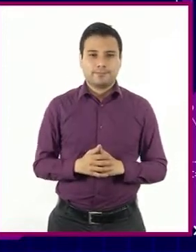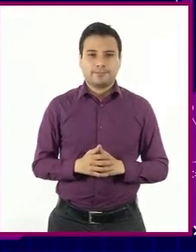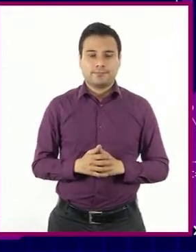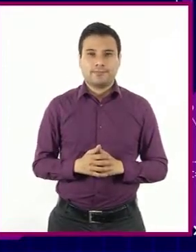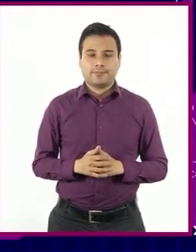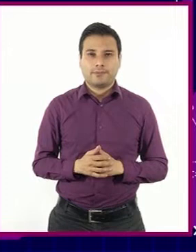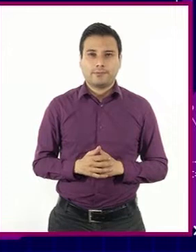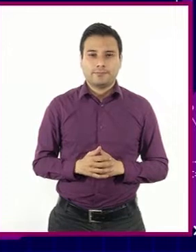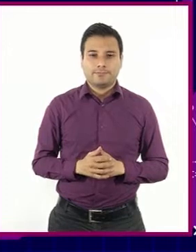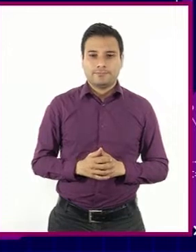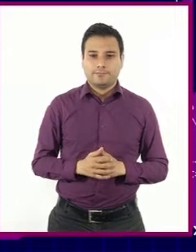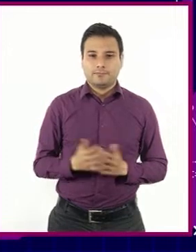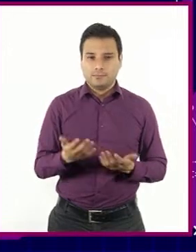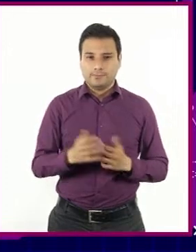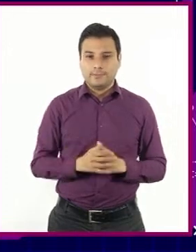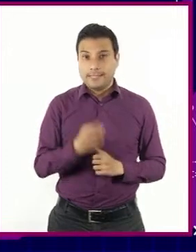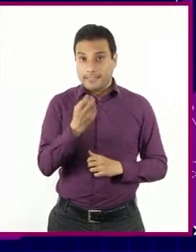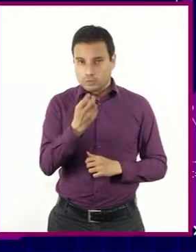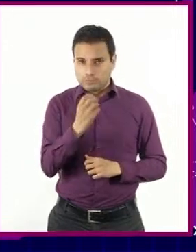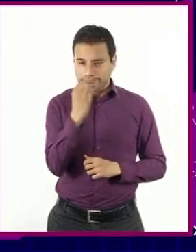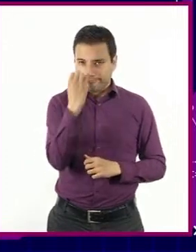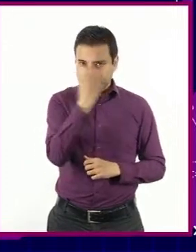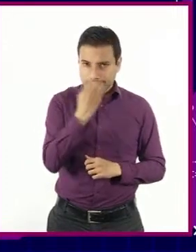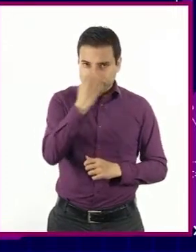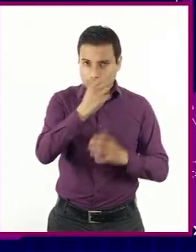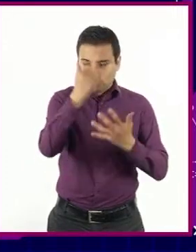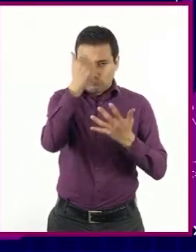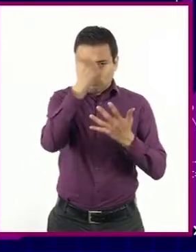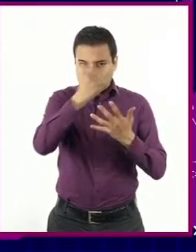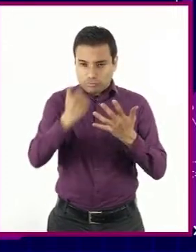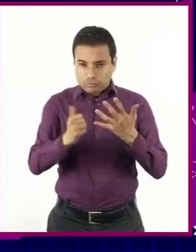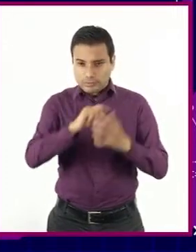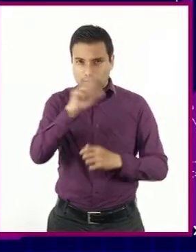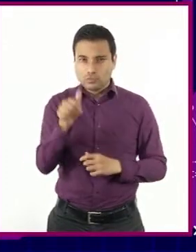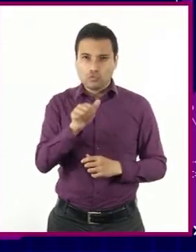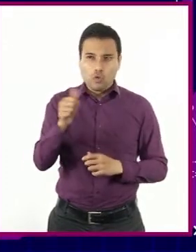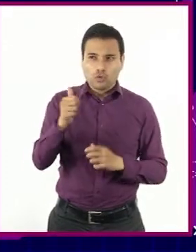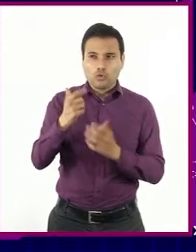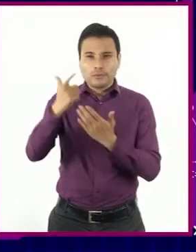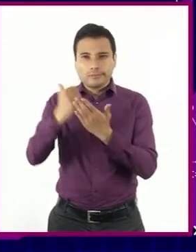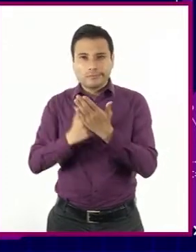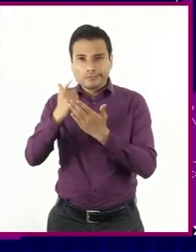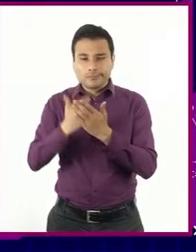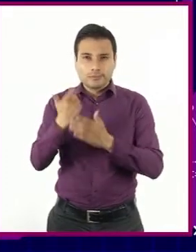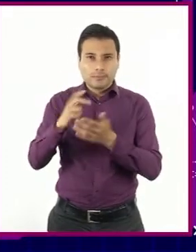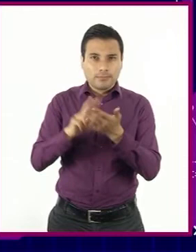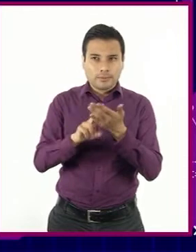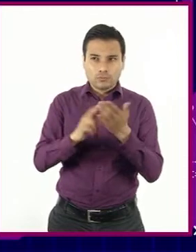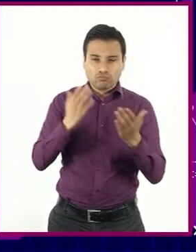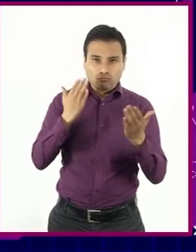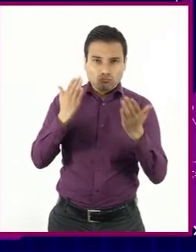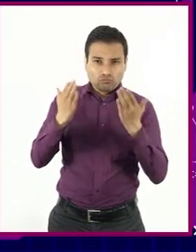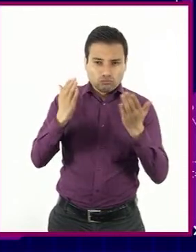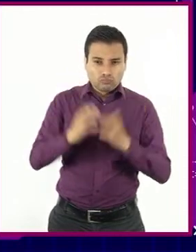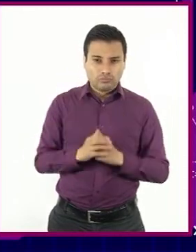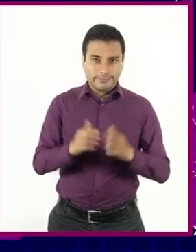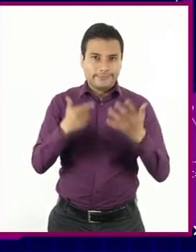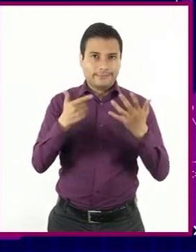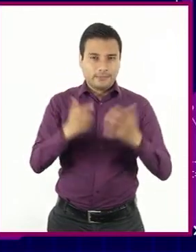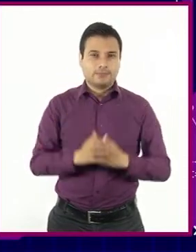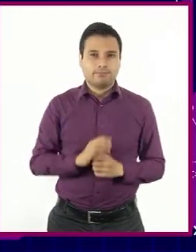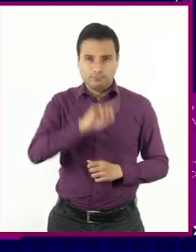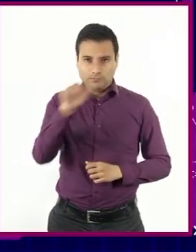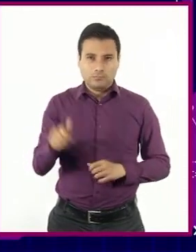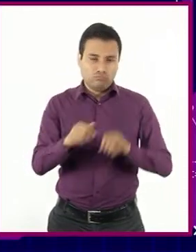la consistencia de los mismos y se realiza una comparación con otros indicadores de precios. 7.